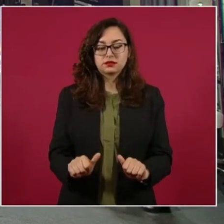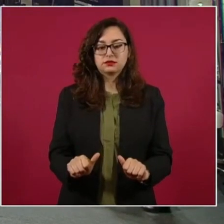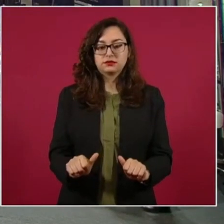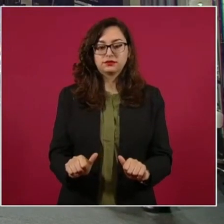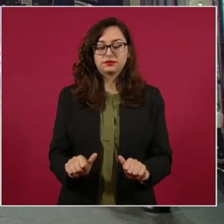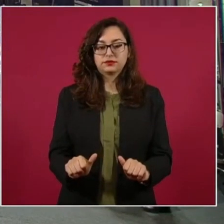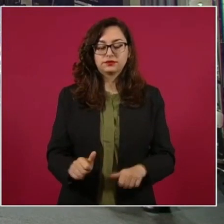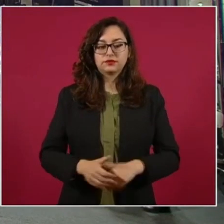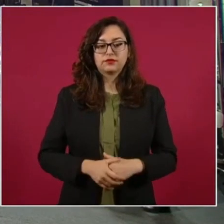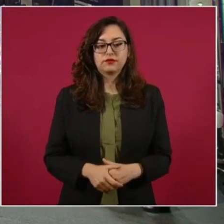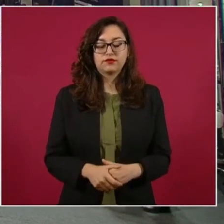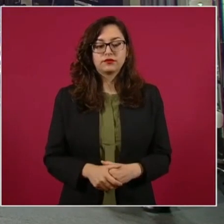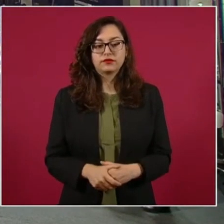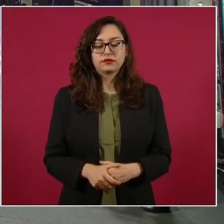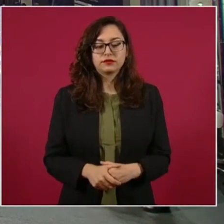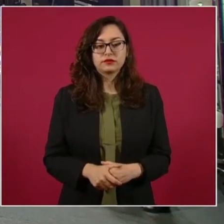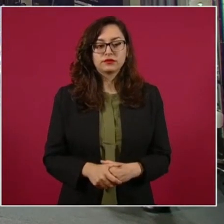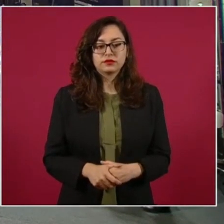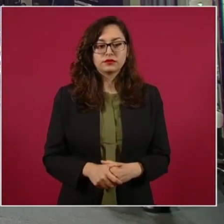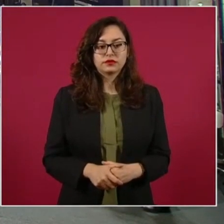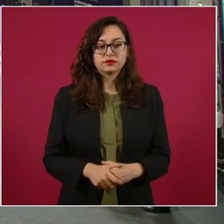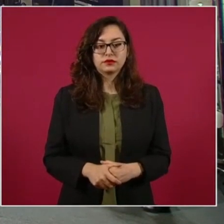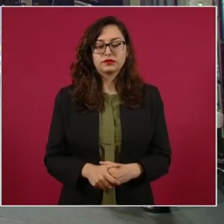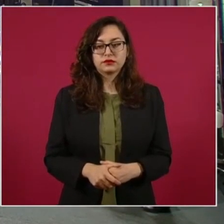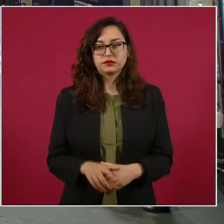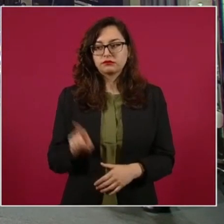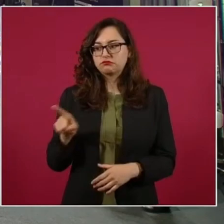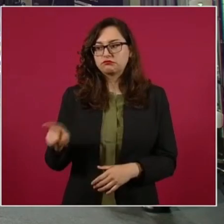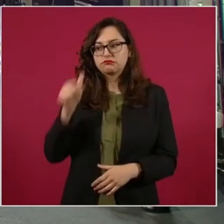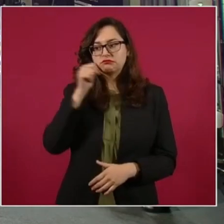Y ha sido cuidadoso